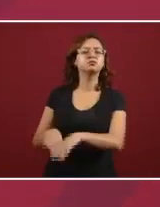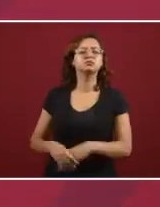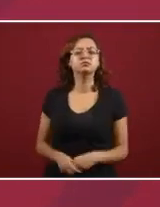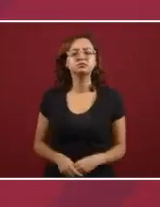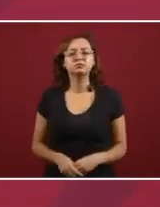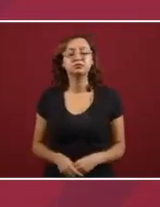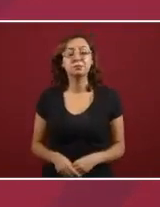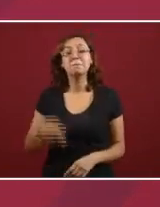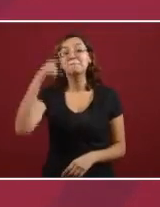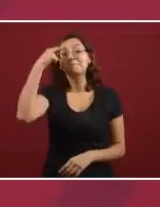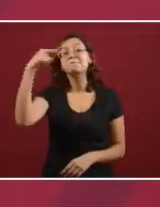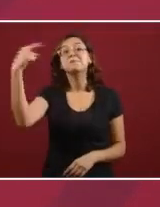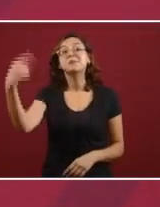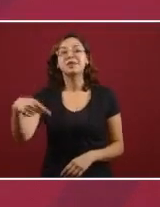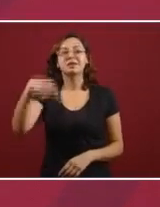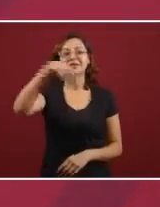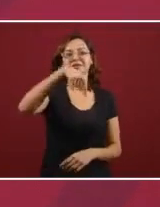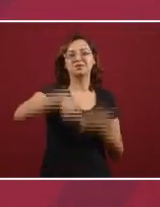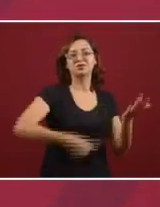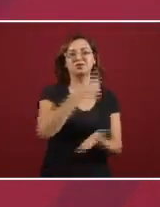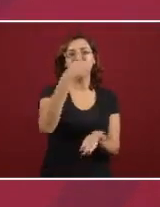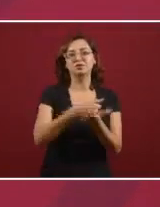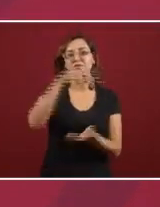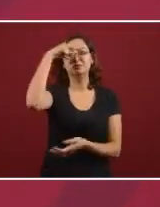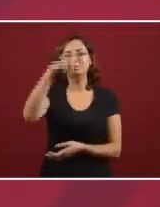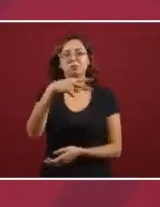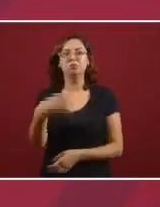para saturar el actual aeropuerto